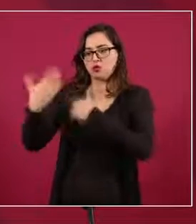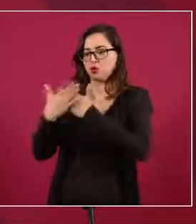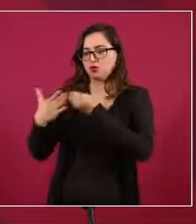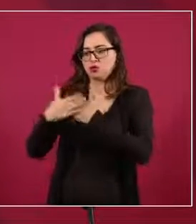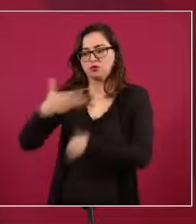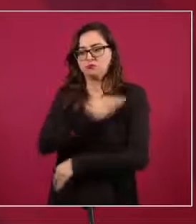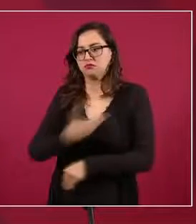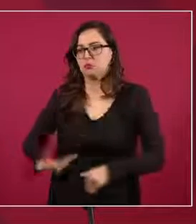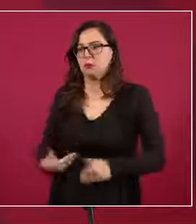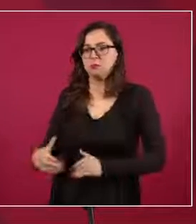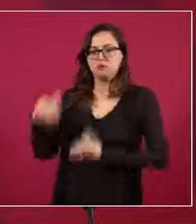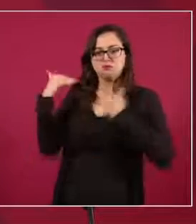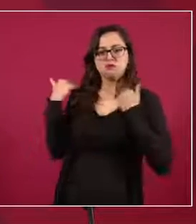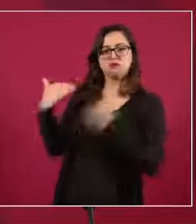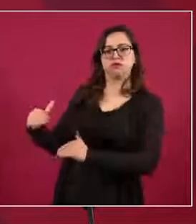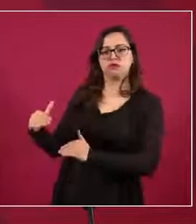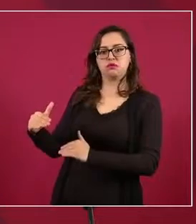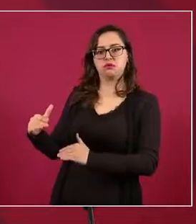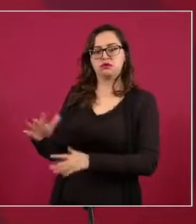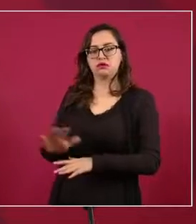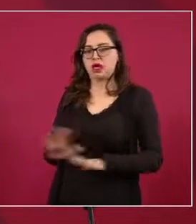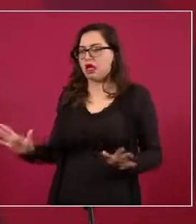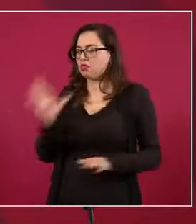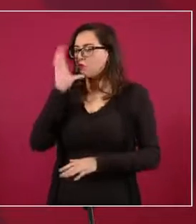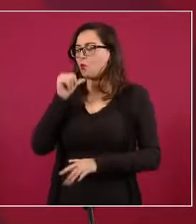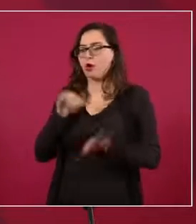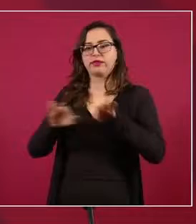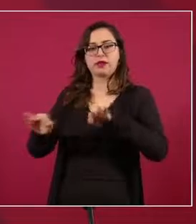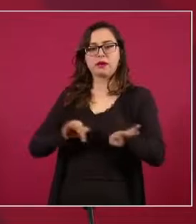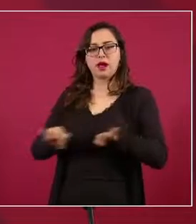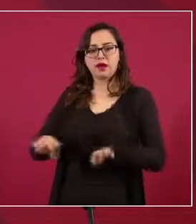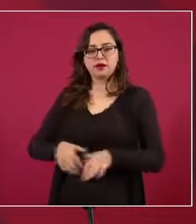los gobiernos populistas.